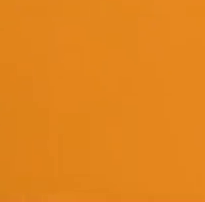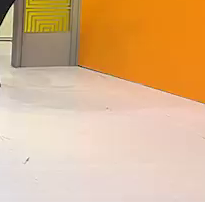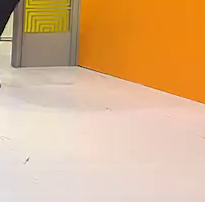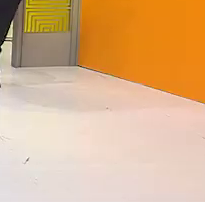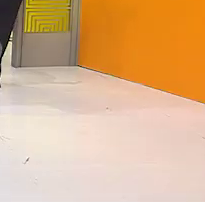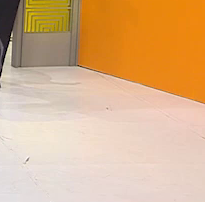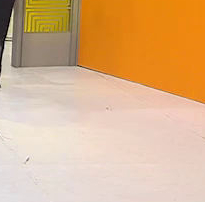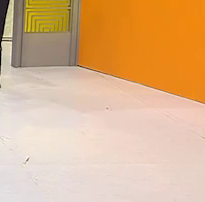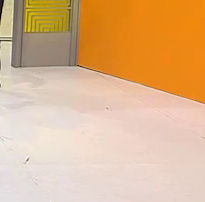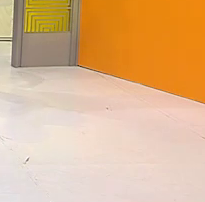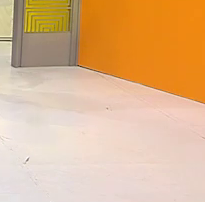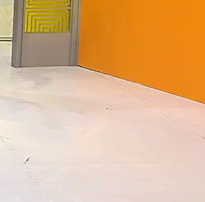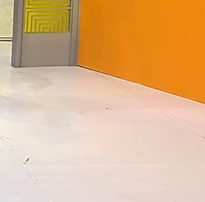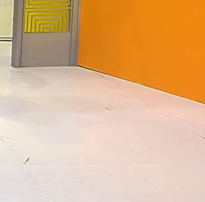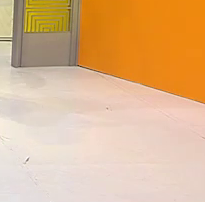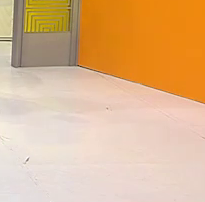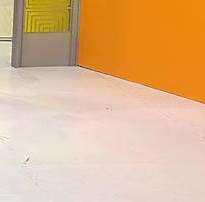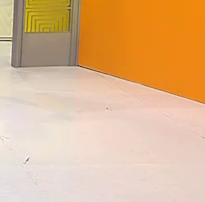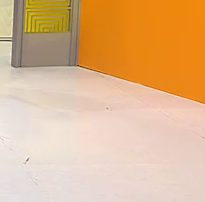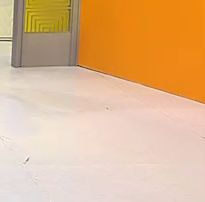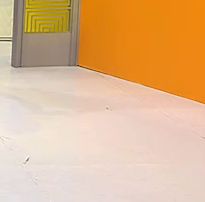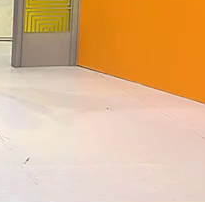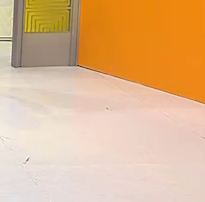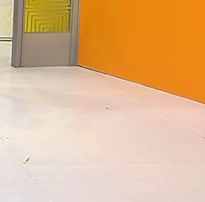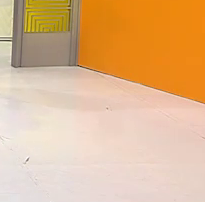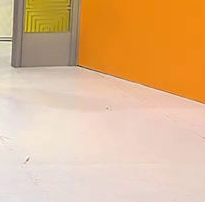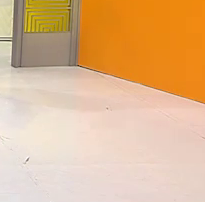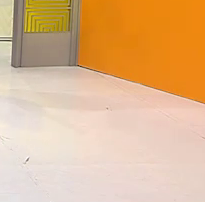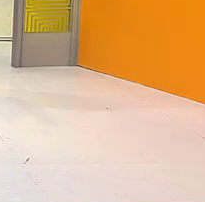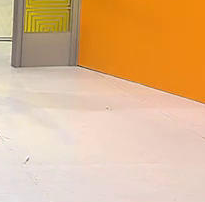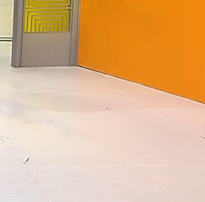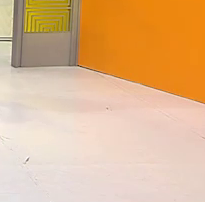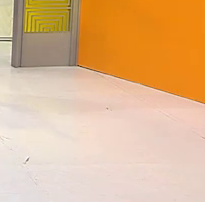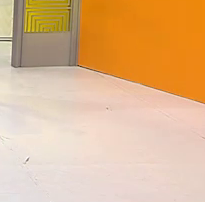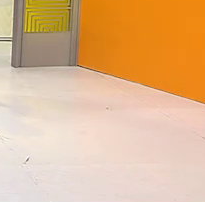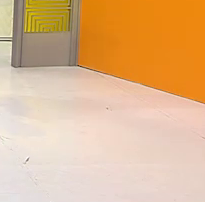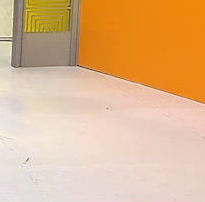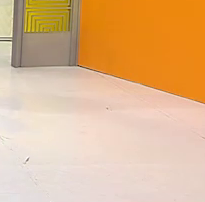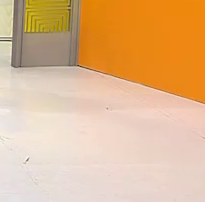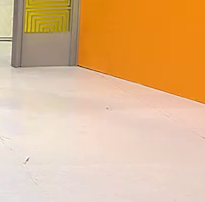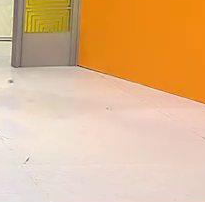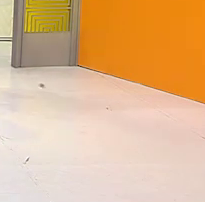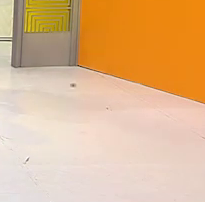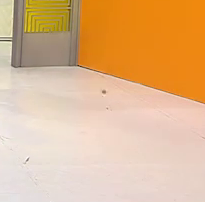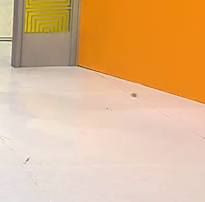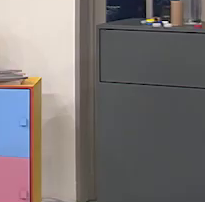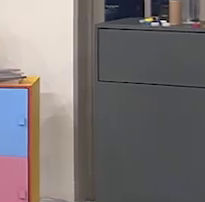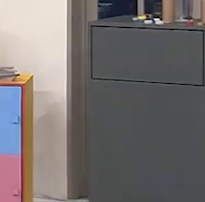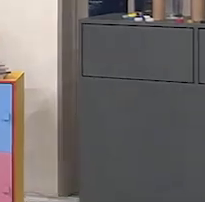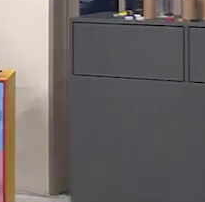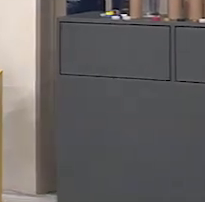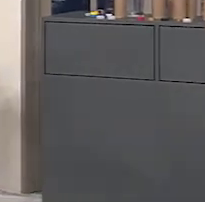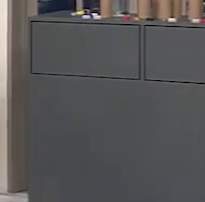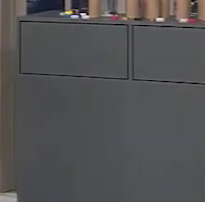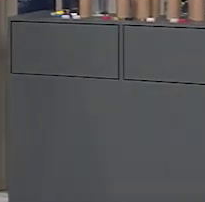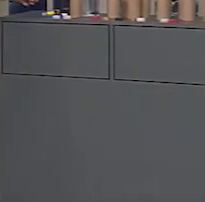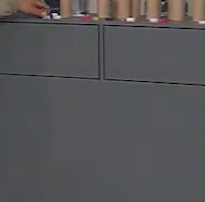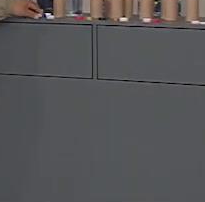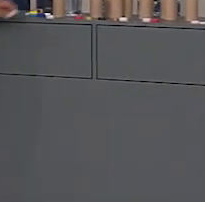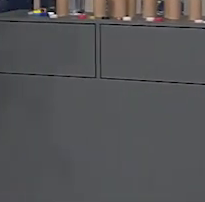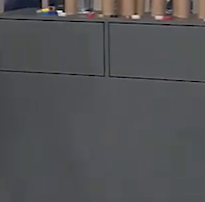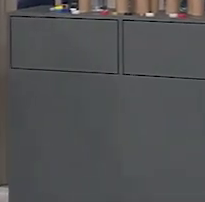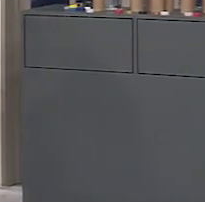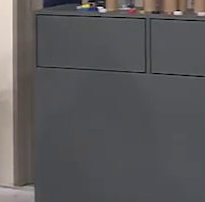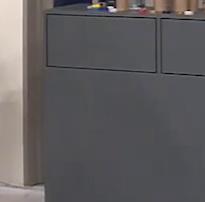vez. ¿Cuánto nos queda de tiempo? Venga, Aníbal. 10, 9, 8, se me fue,